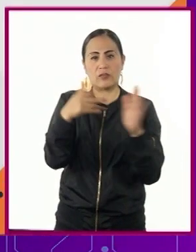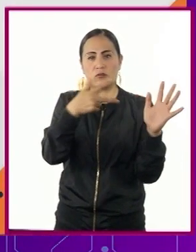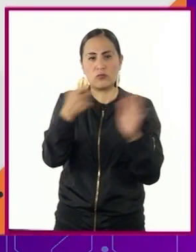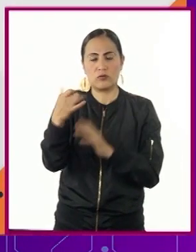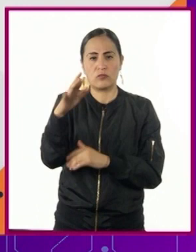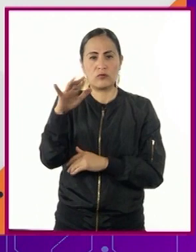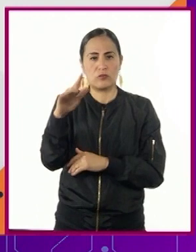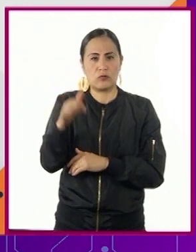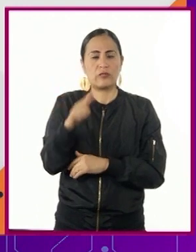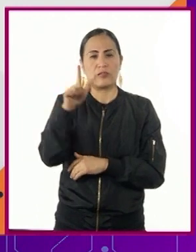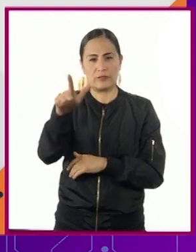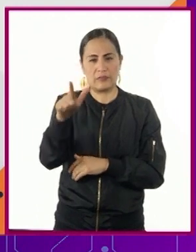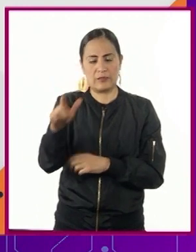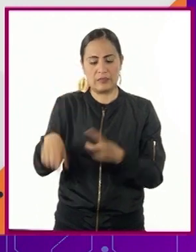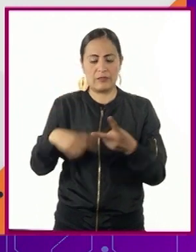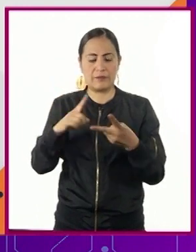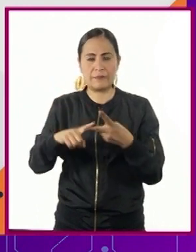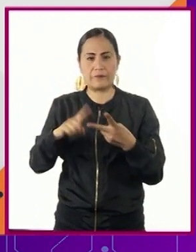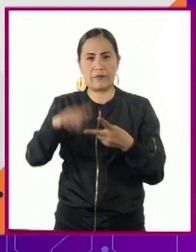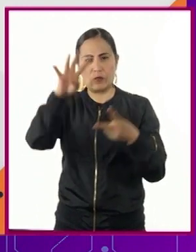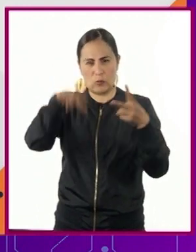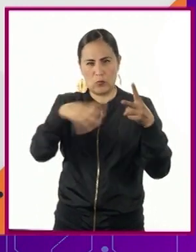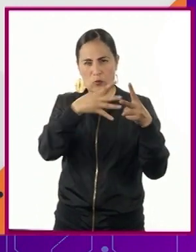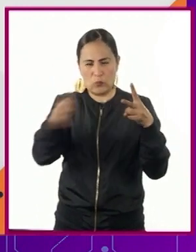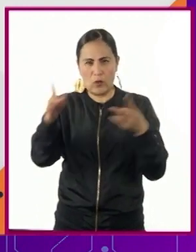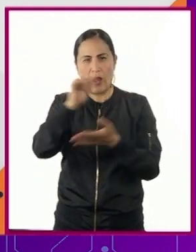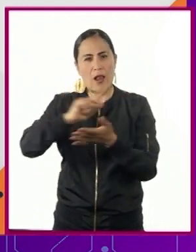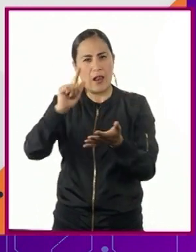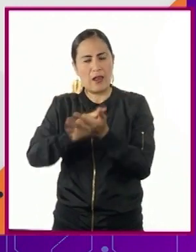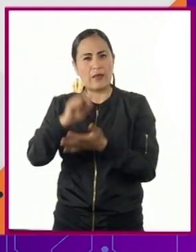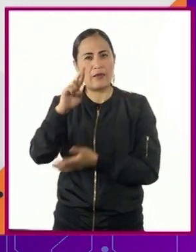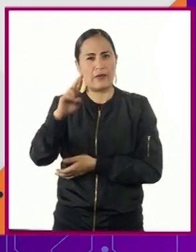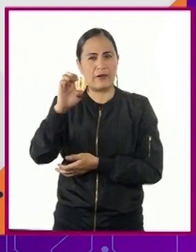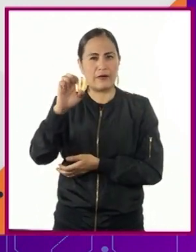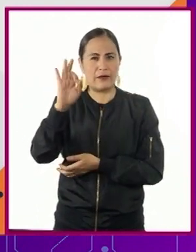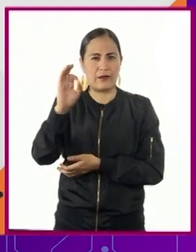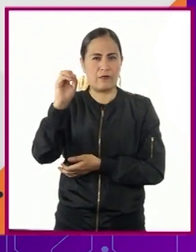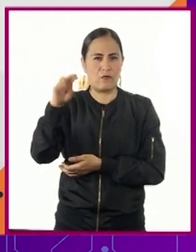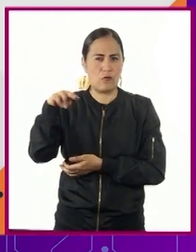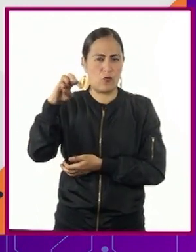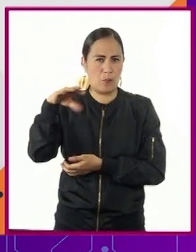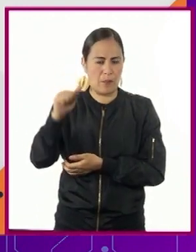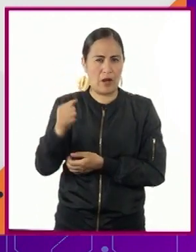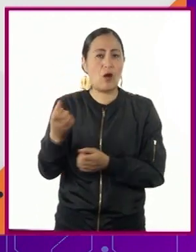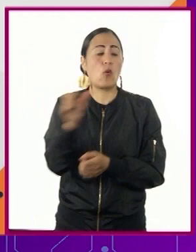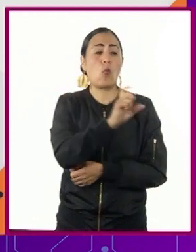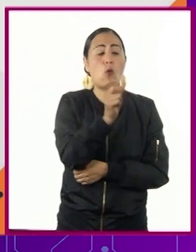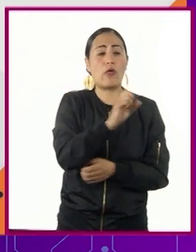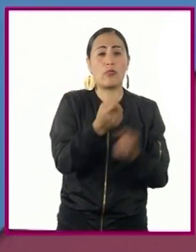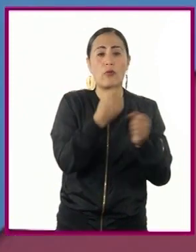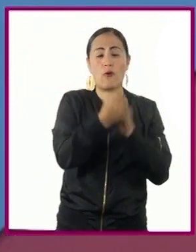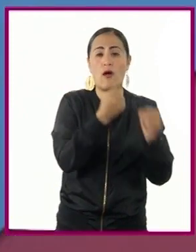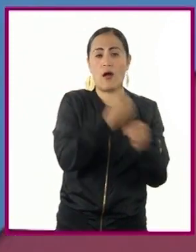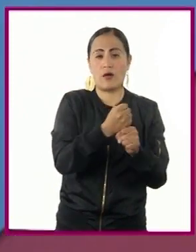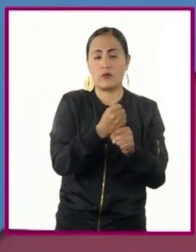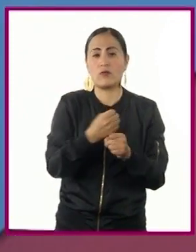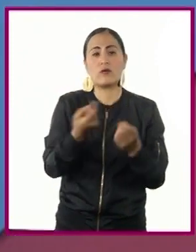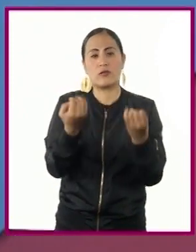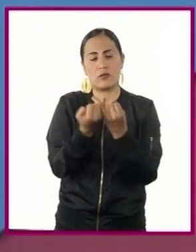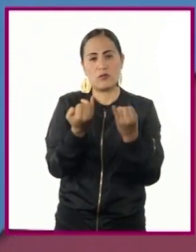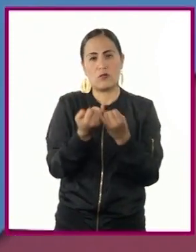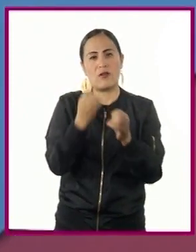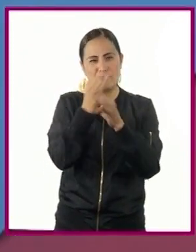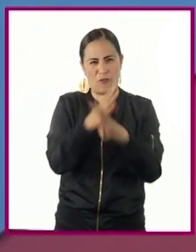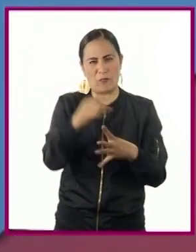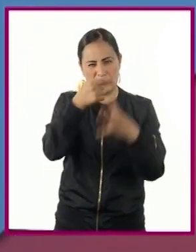1857 y el segundo sobre las leyes de reforma. Anoten el año de emisión y una idea central sobre su contenido. Para cumplir con el